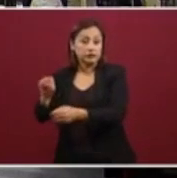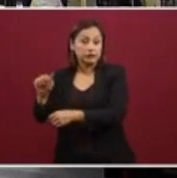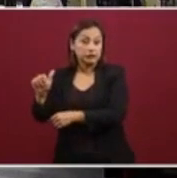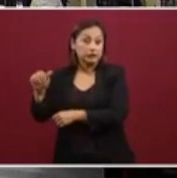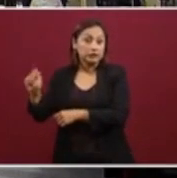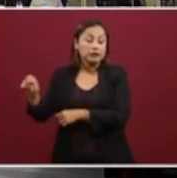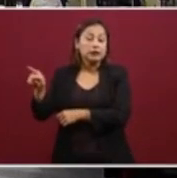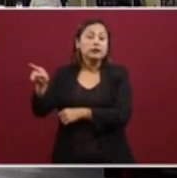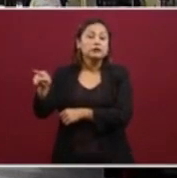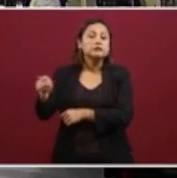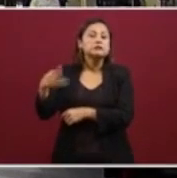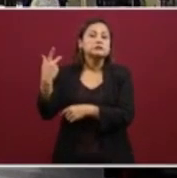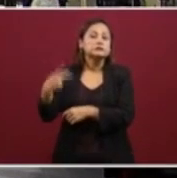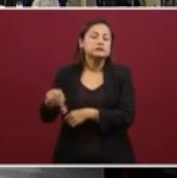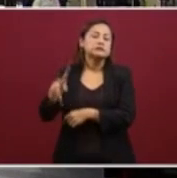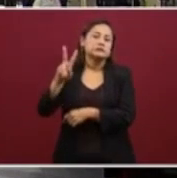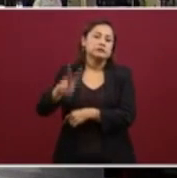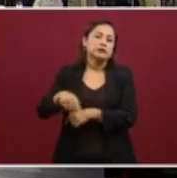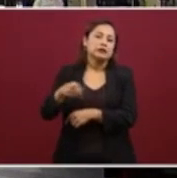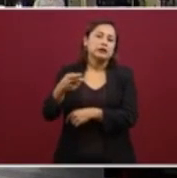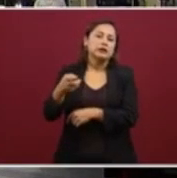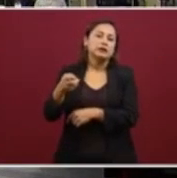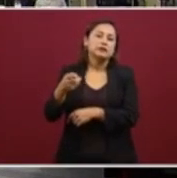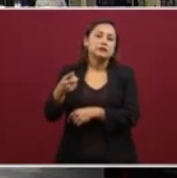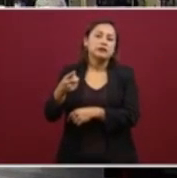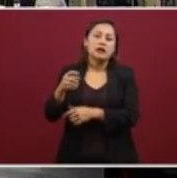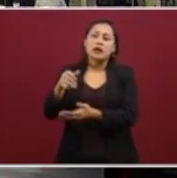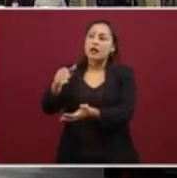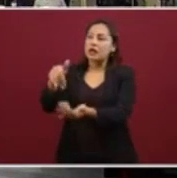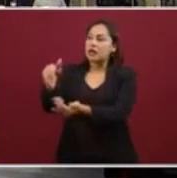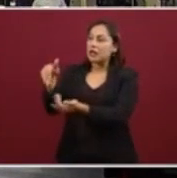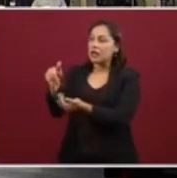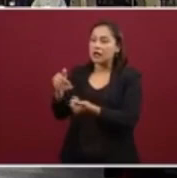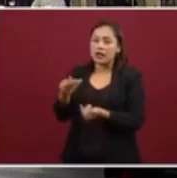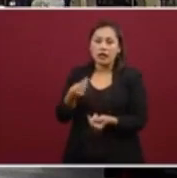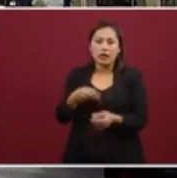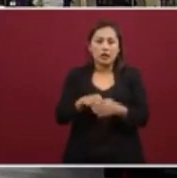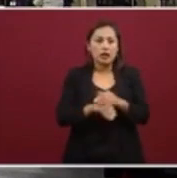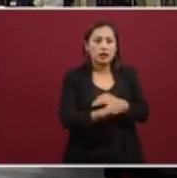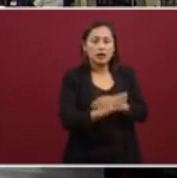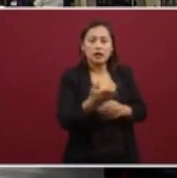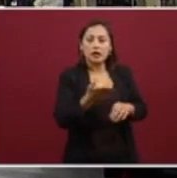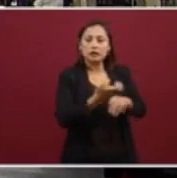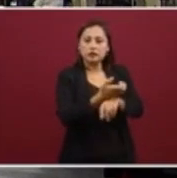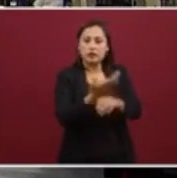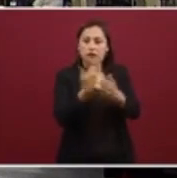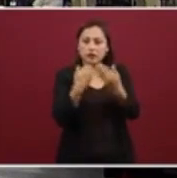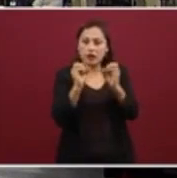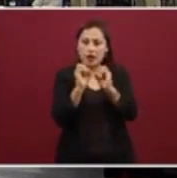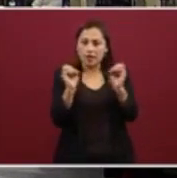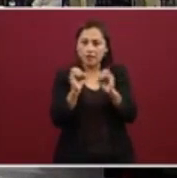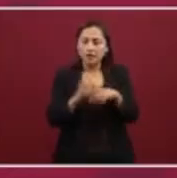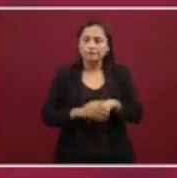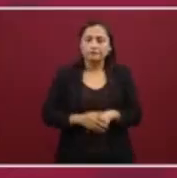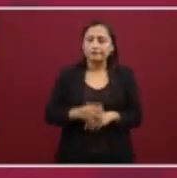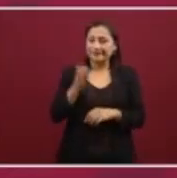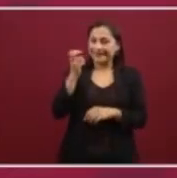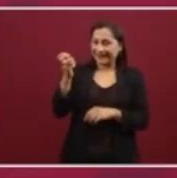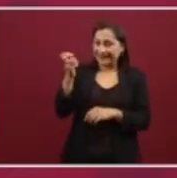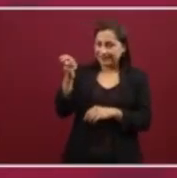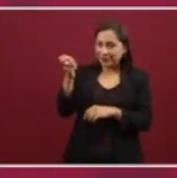contrae situaciones porque el flujo no entra de manera normal al Estado o a la Federación. Tiene que terminarse todo eso,